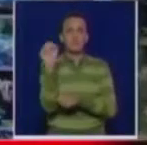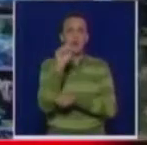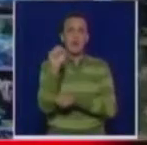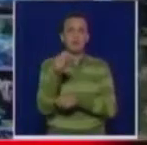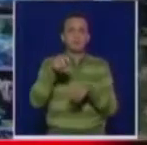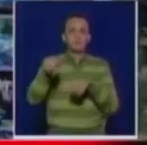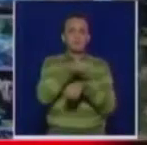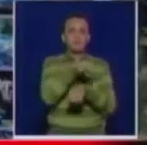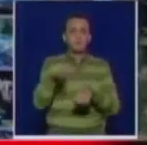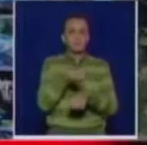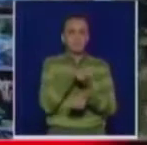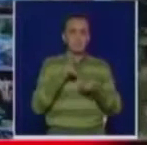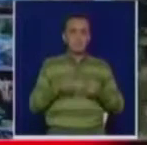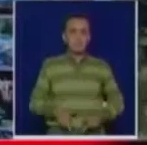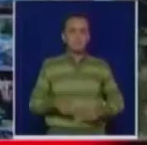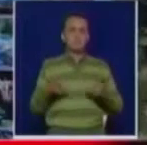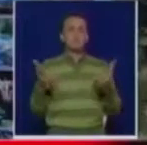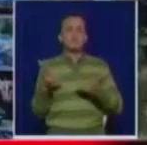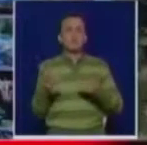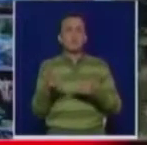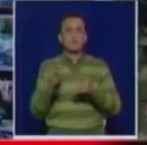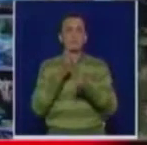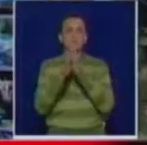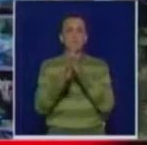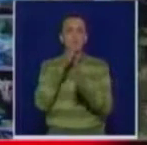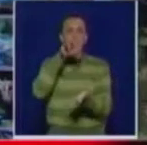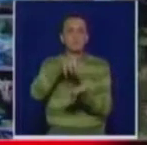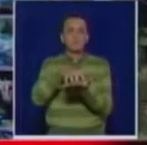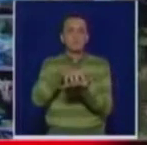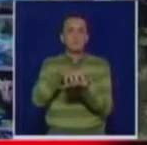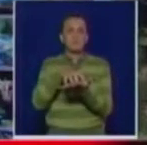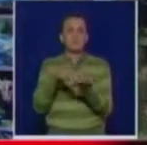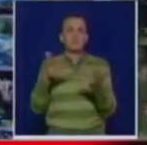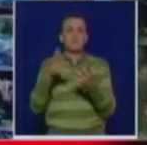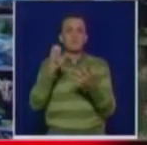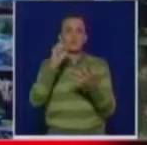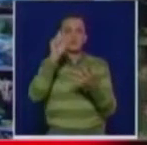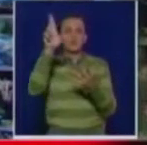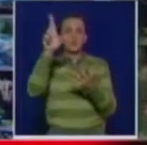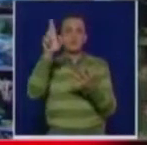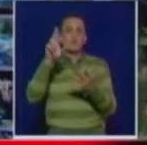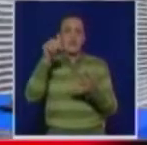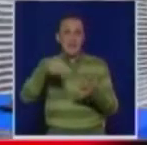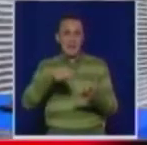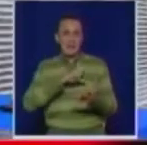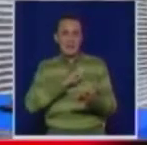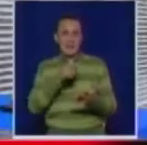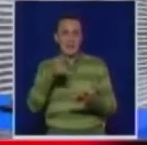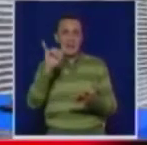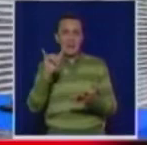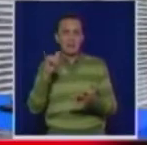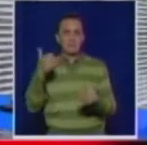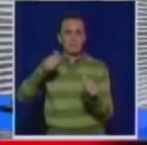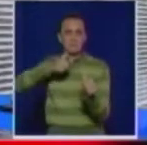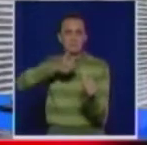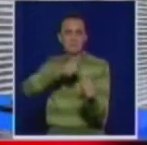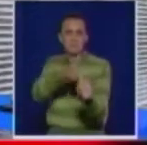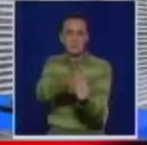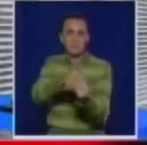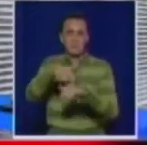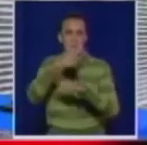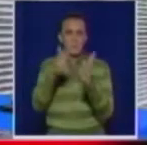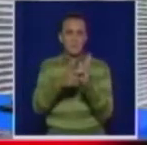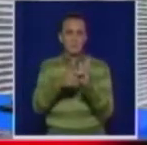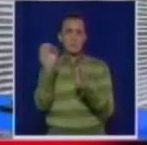varias personas. El hecho se presentó a las afueras de un centro comercial ubicado al sur de la capital del Valle. Luego de una persecución, las tropas detuvieron